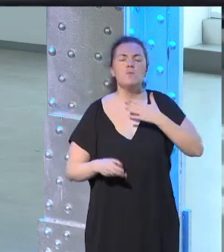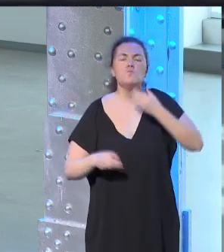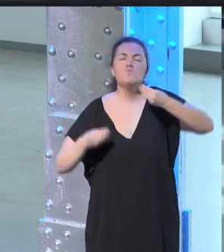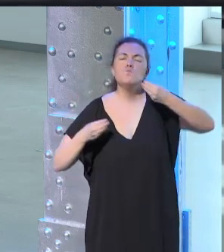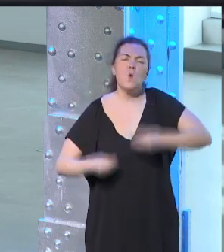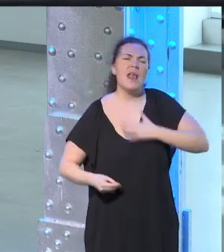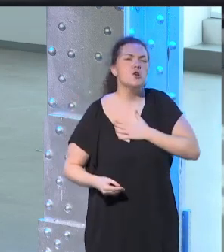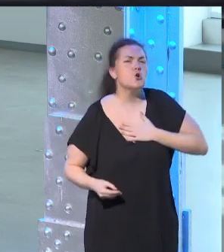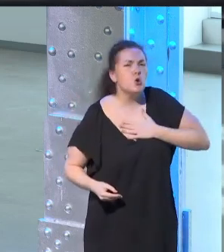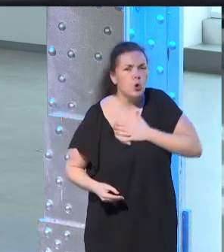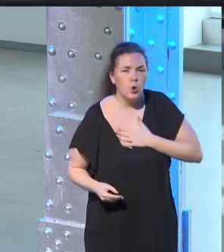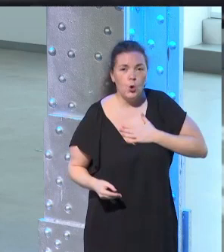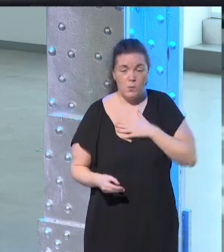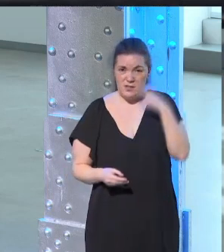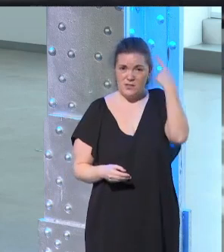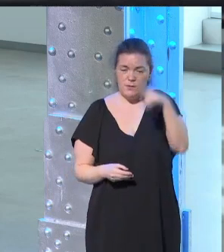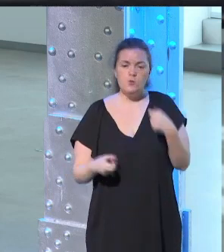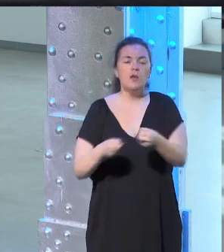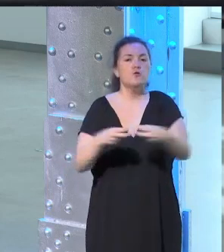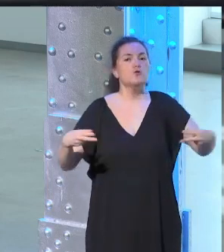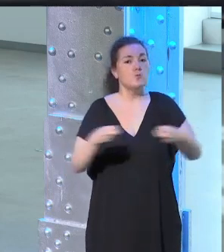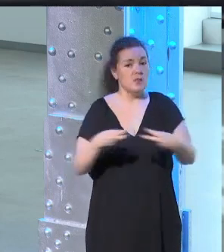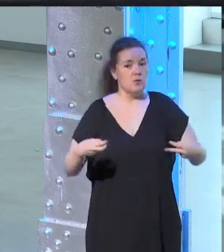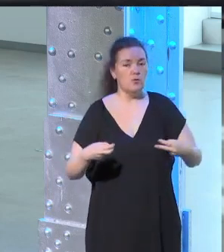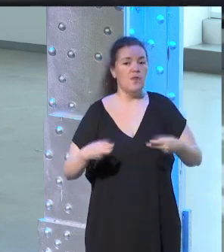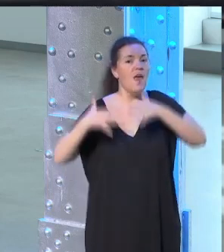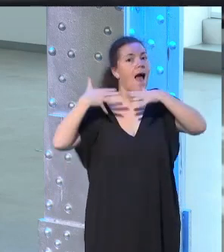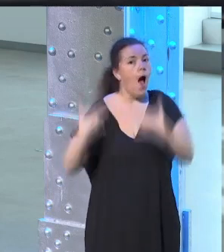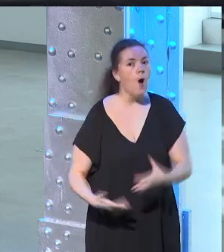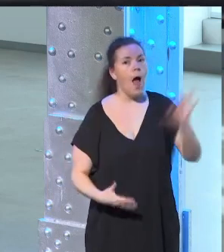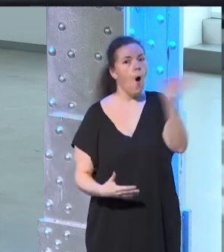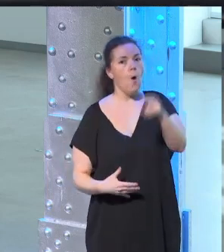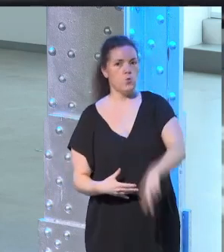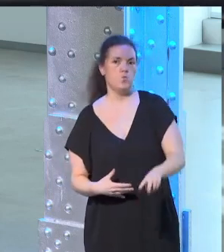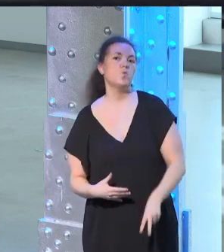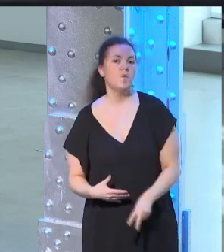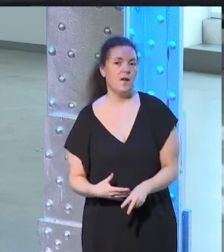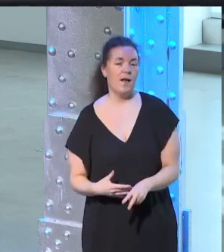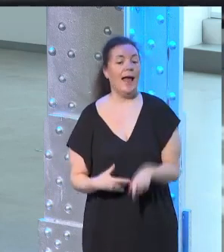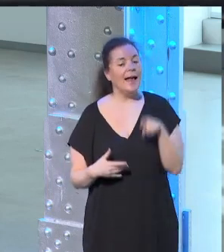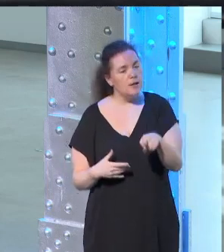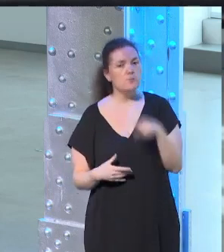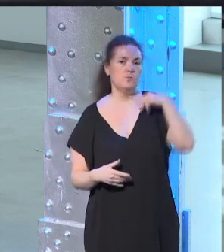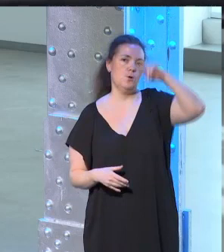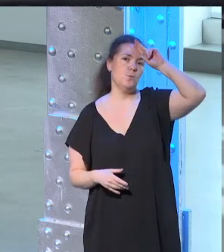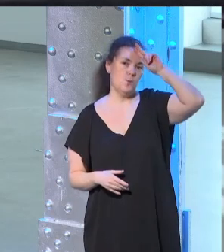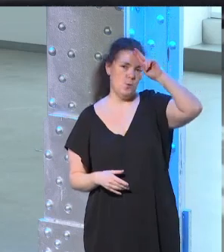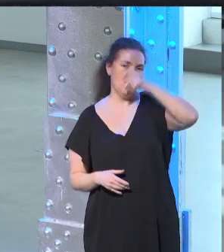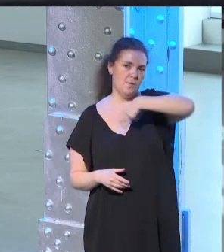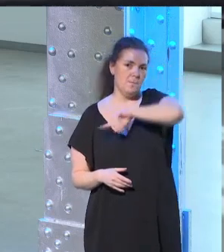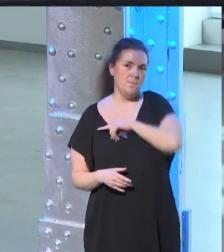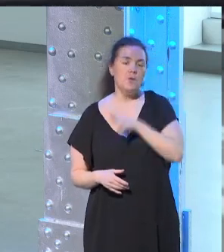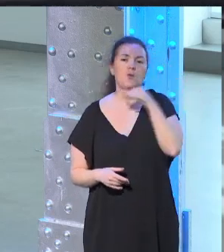es de Al Gore, como saben, y lleva un subtítulo, Ahora o Nunca. Eso es lo que nos preocupa, porque